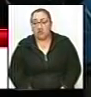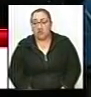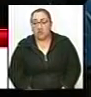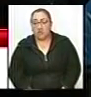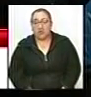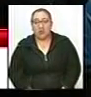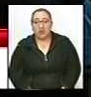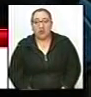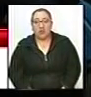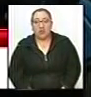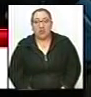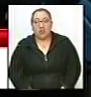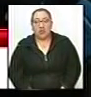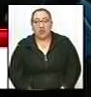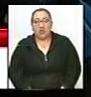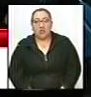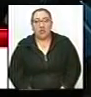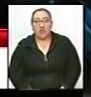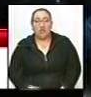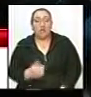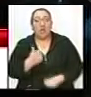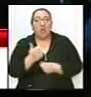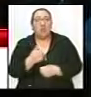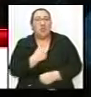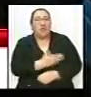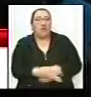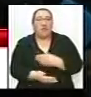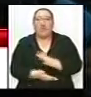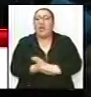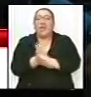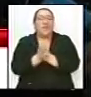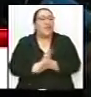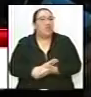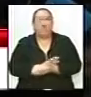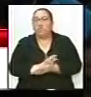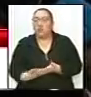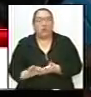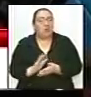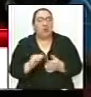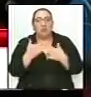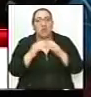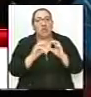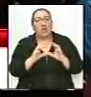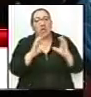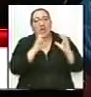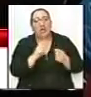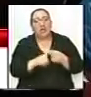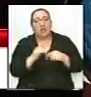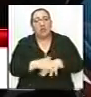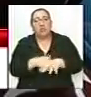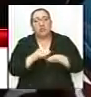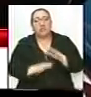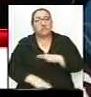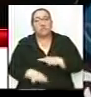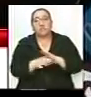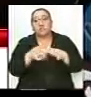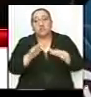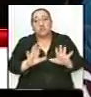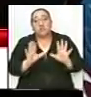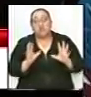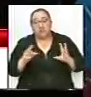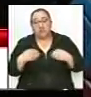esto no es para favorecer a nadie en particular. Vuelvo a repetir, el señor Oviedo estará en el cargo hasta la que su asamblea de bases así lo